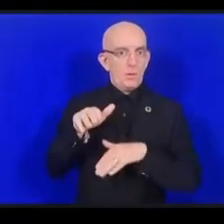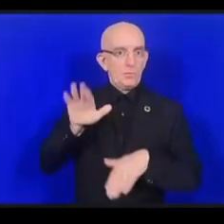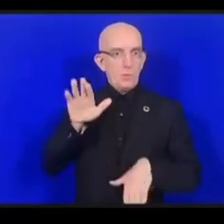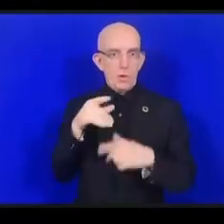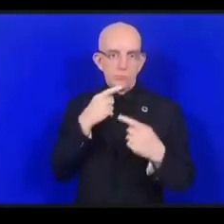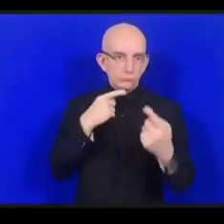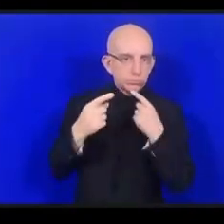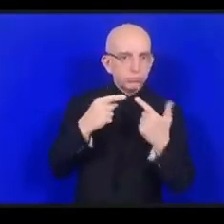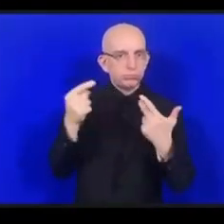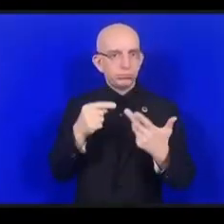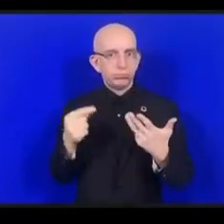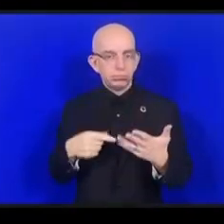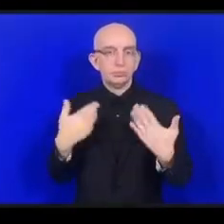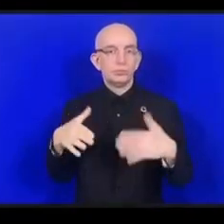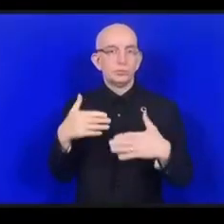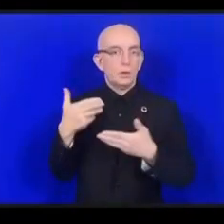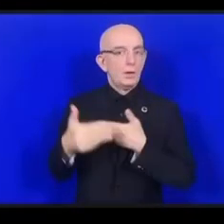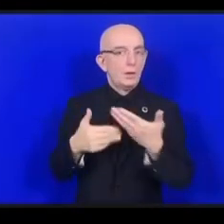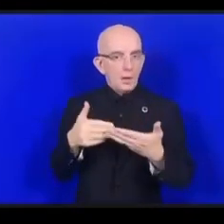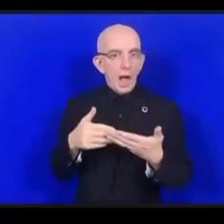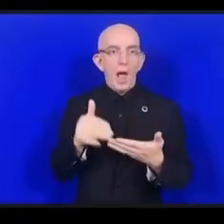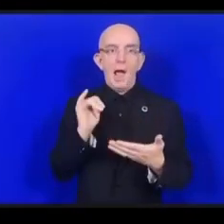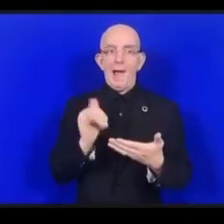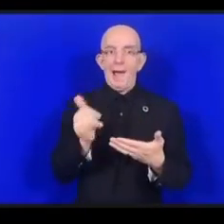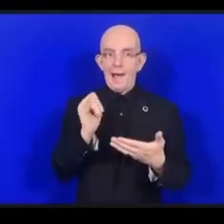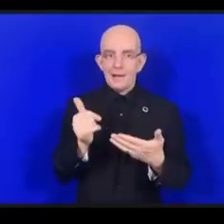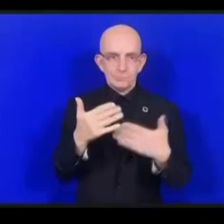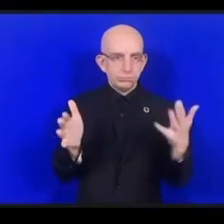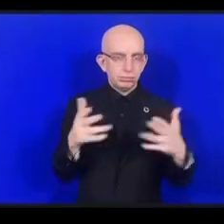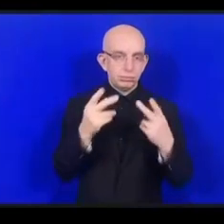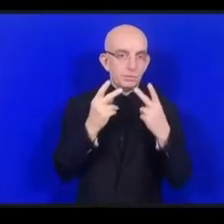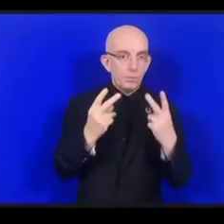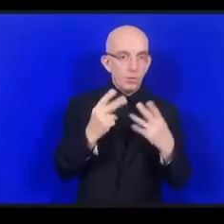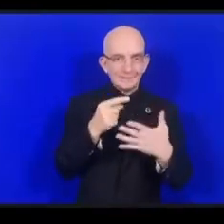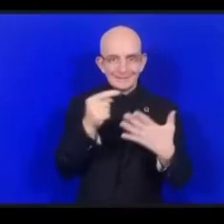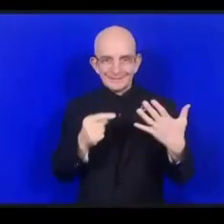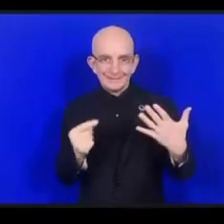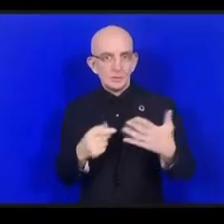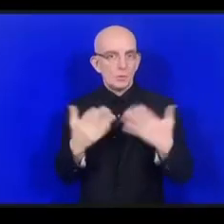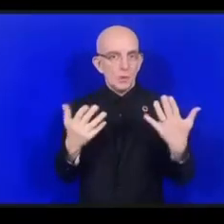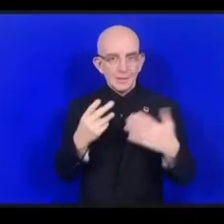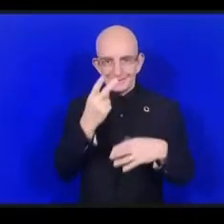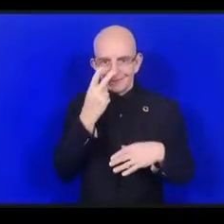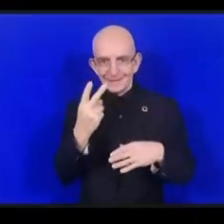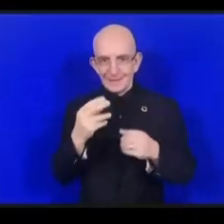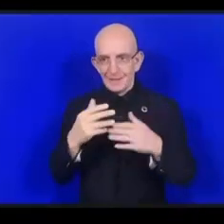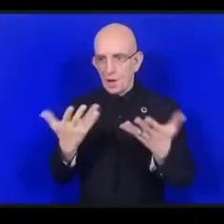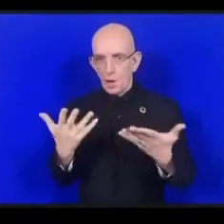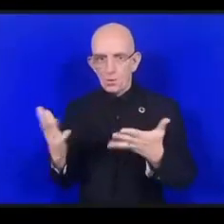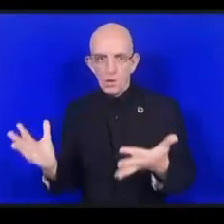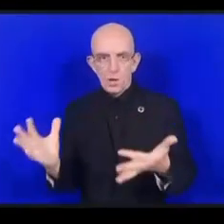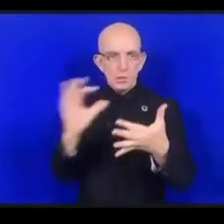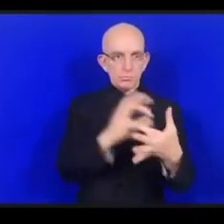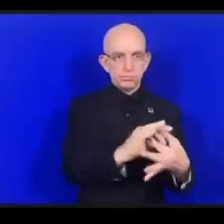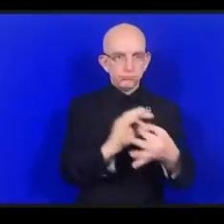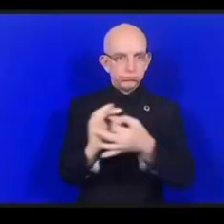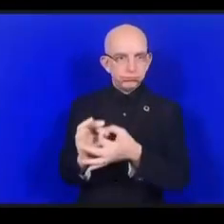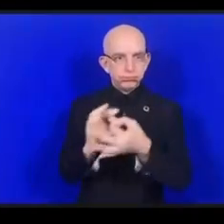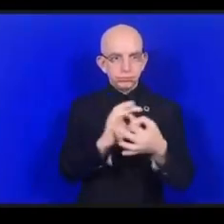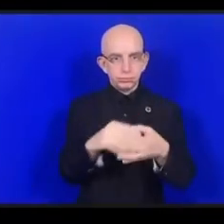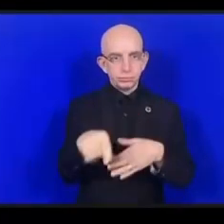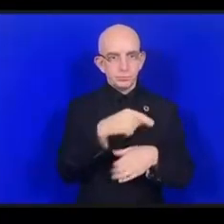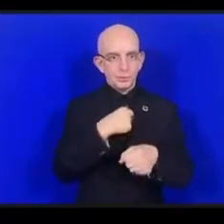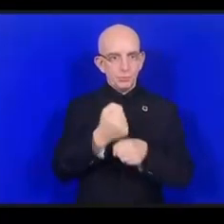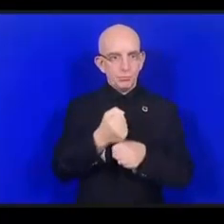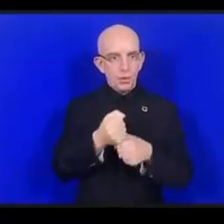era como esas cosas interactuaban con nosotros Cómo trabajamos Nosotros con esas cosas cómo las manejamos